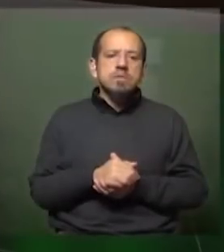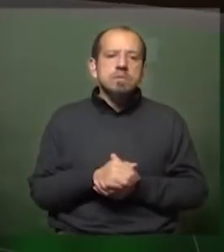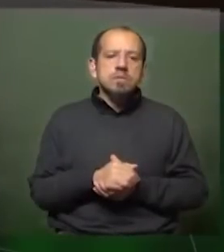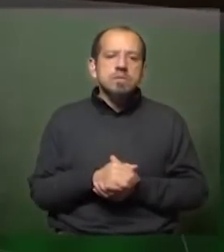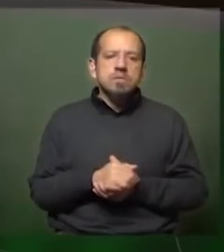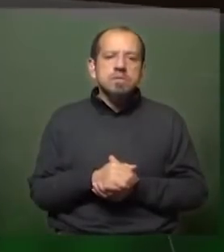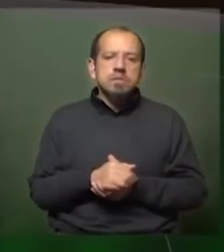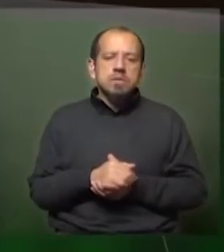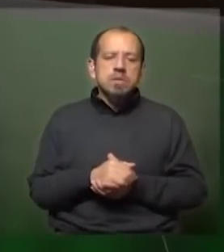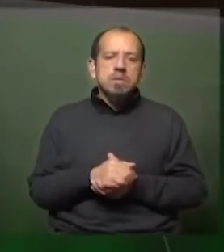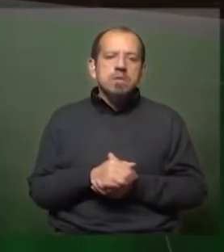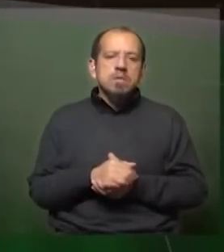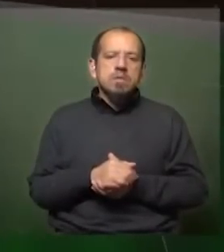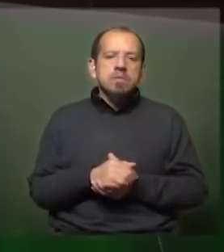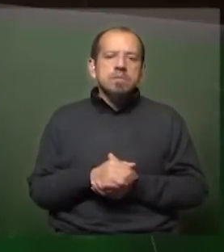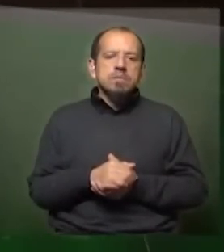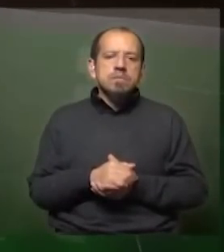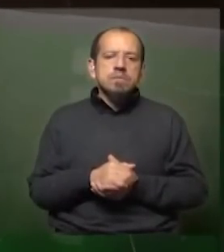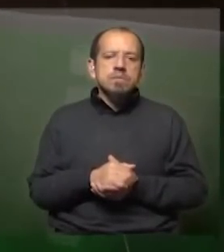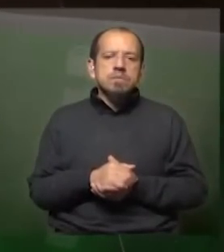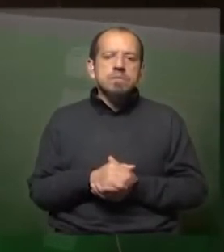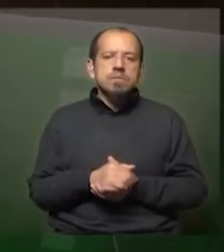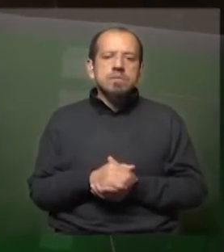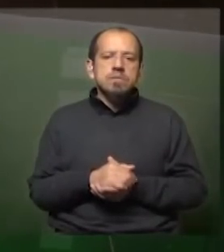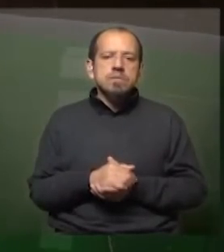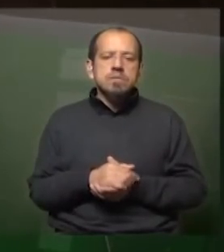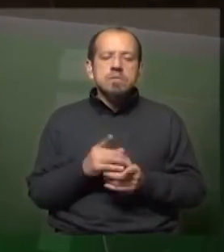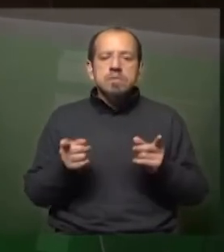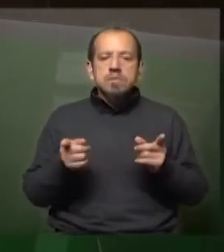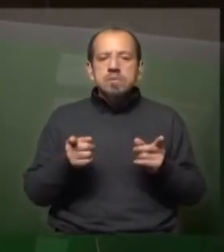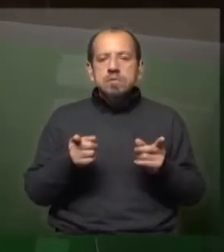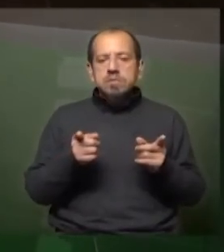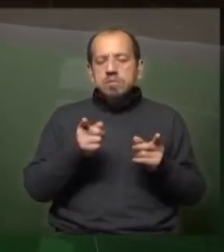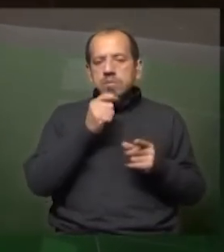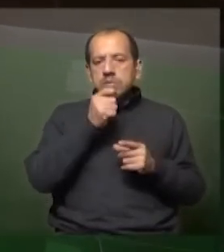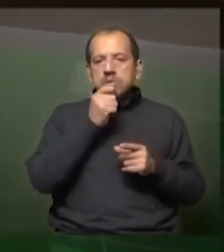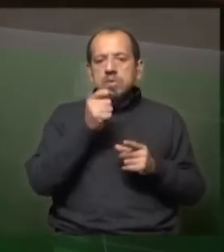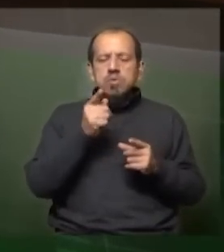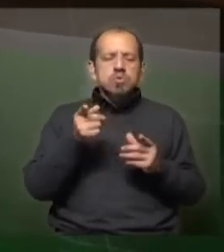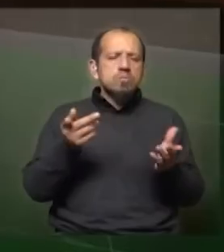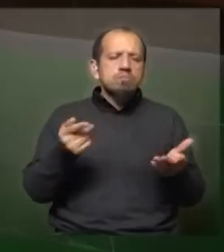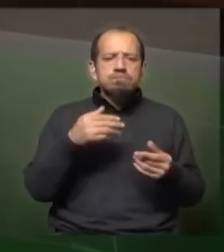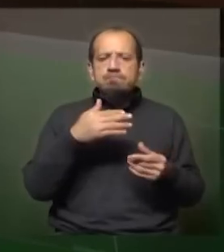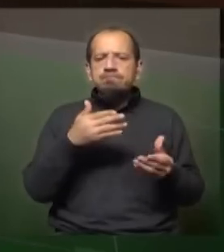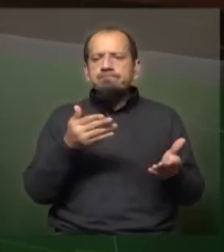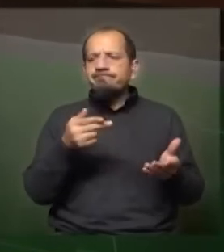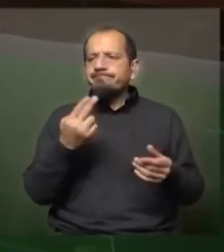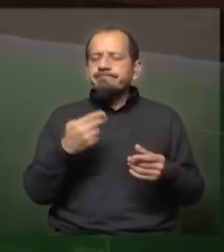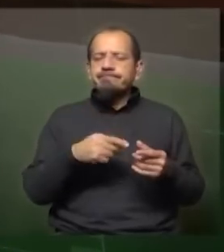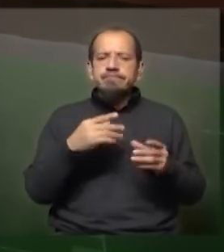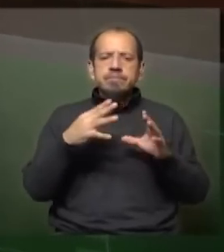te diría que claro viste que vos sos periodista capaz que me explica por qué yo nunca entendí Por qué los líos